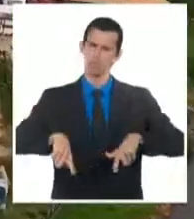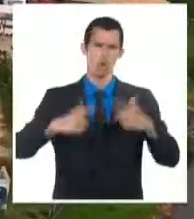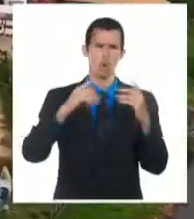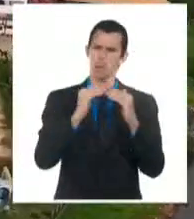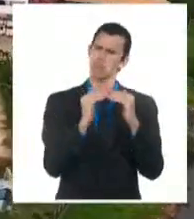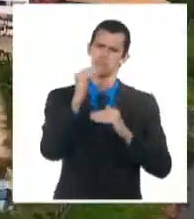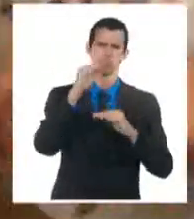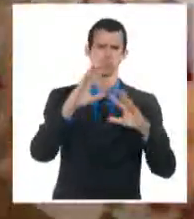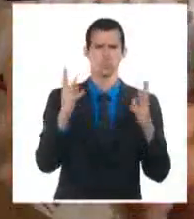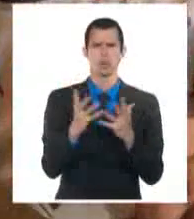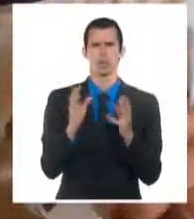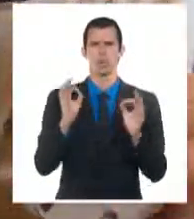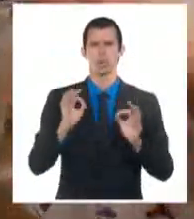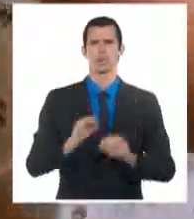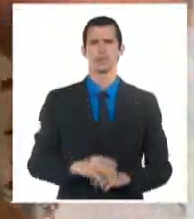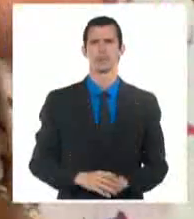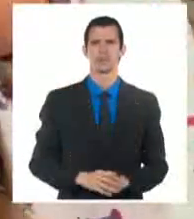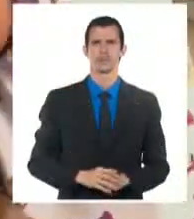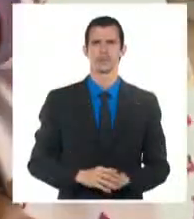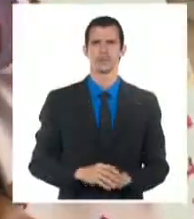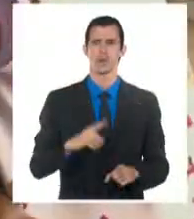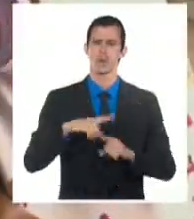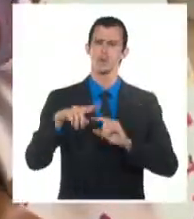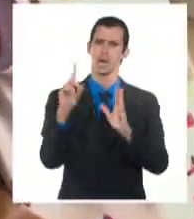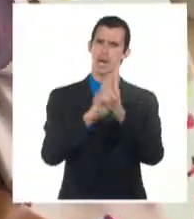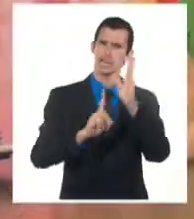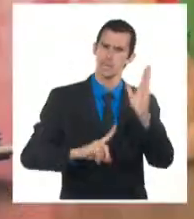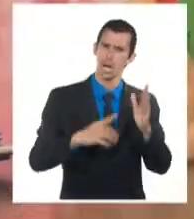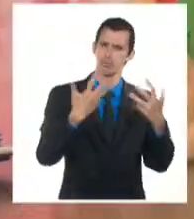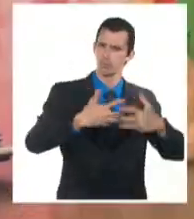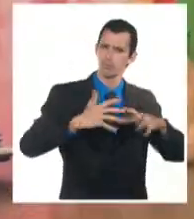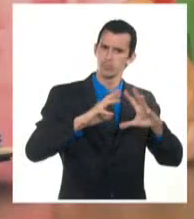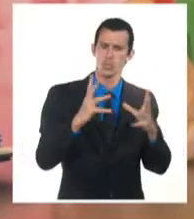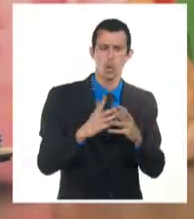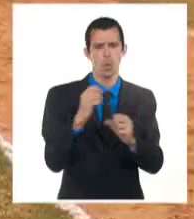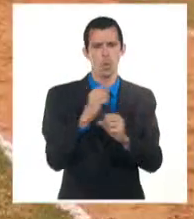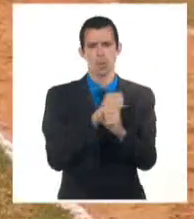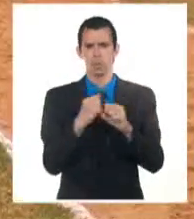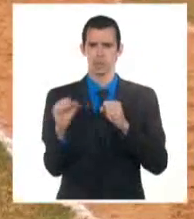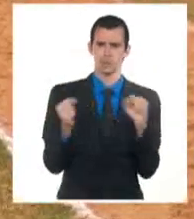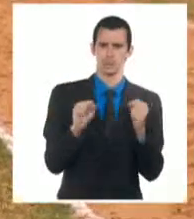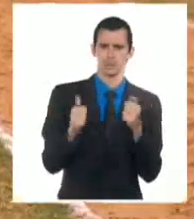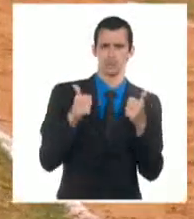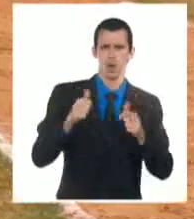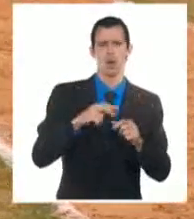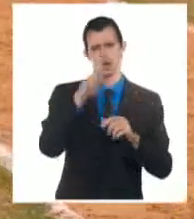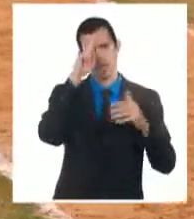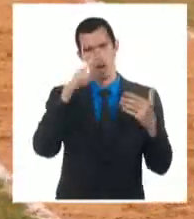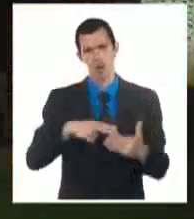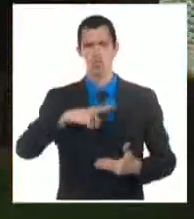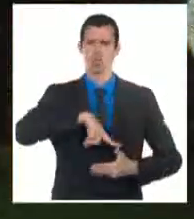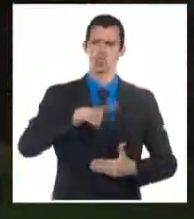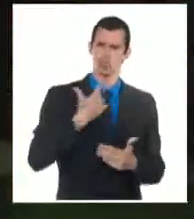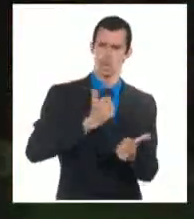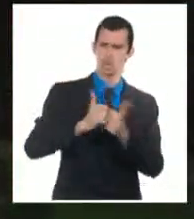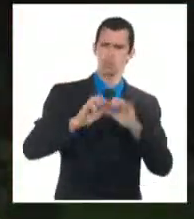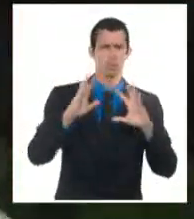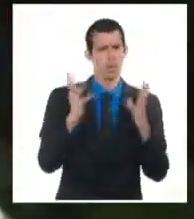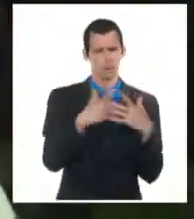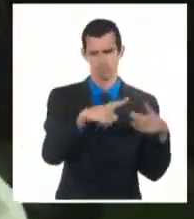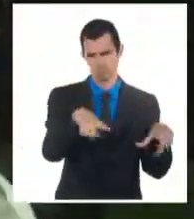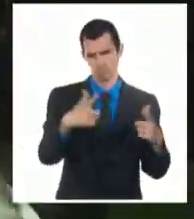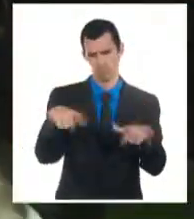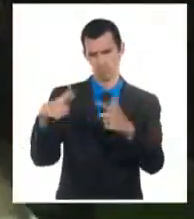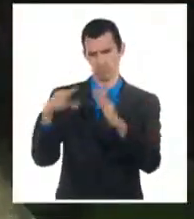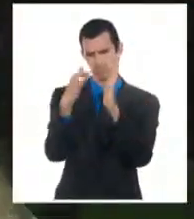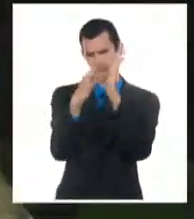de la energía, además de logros en programas sociales como la educación, la salud, cultura y deporte. El Buró Provincial